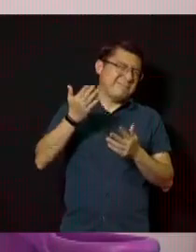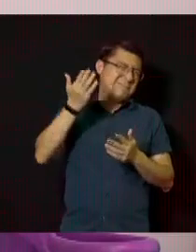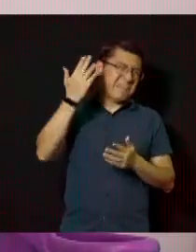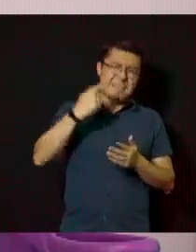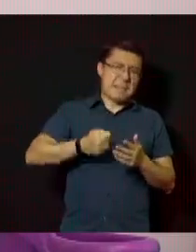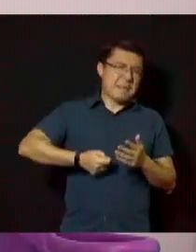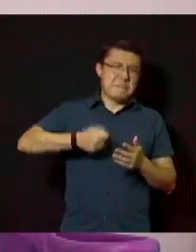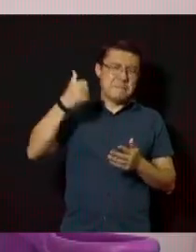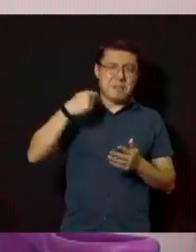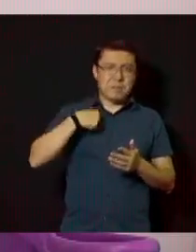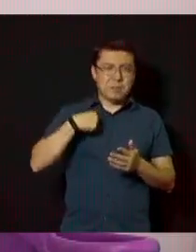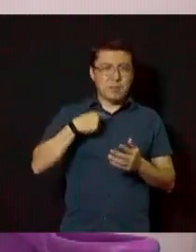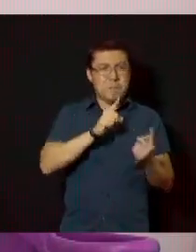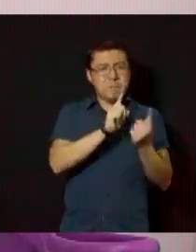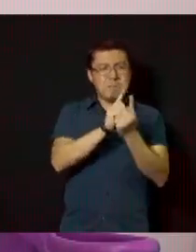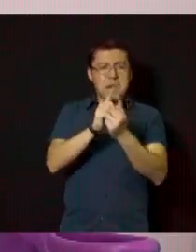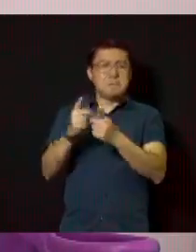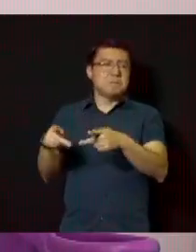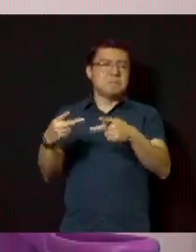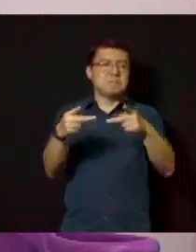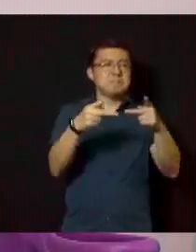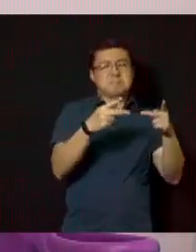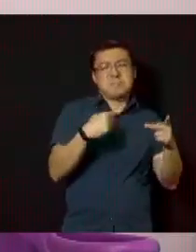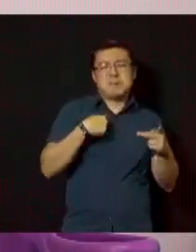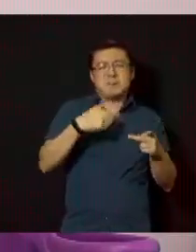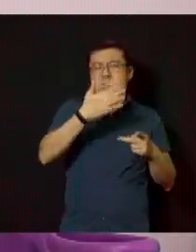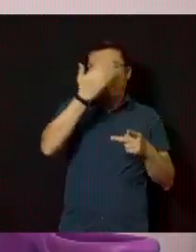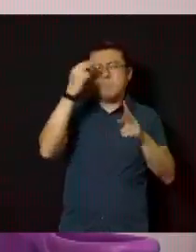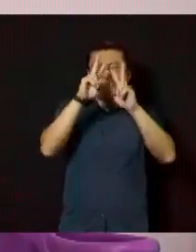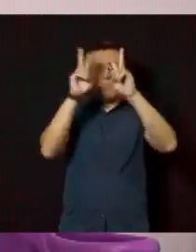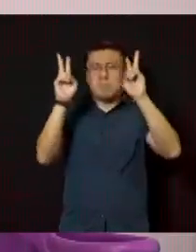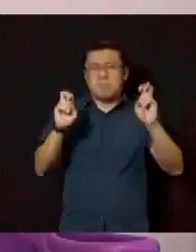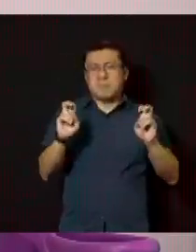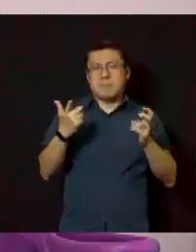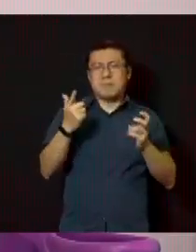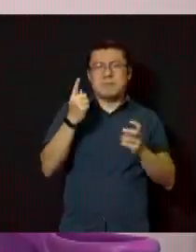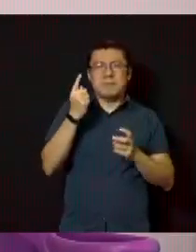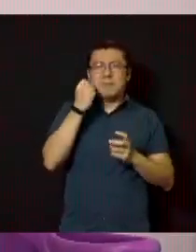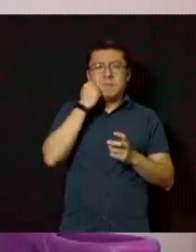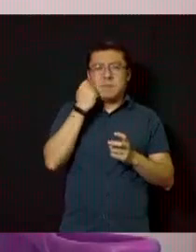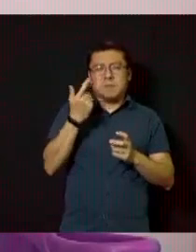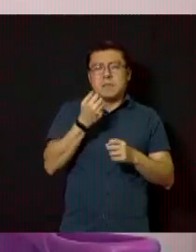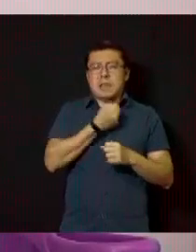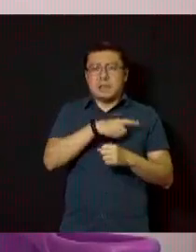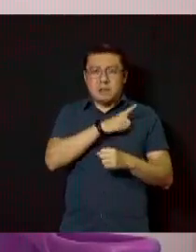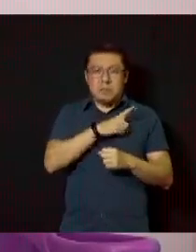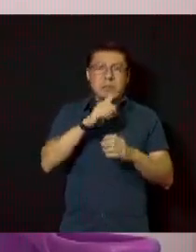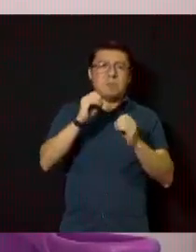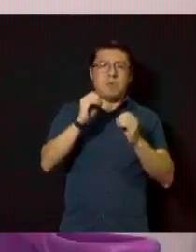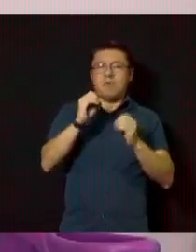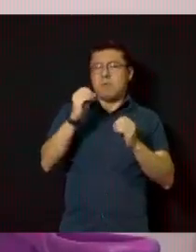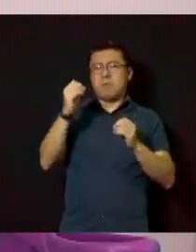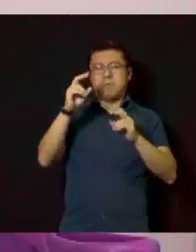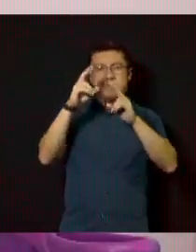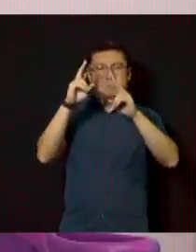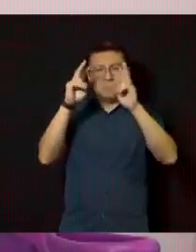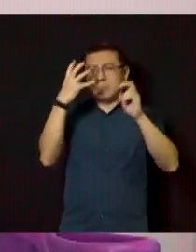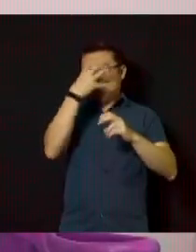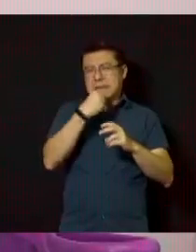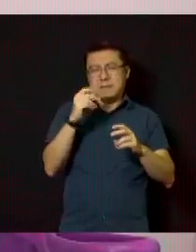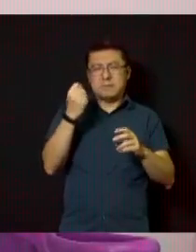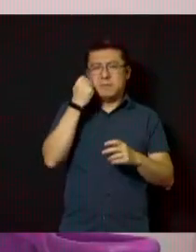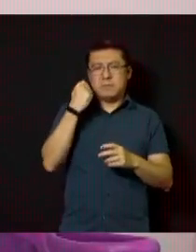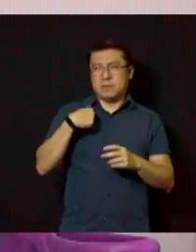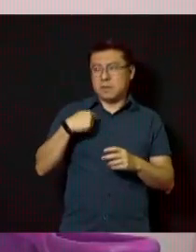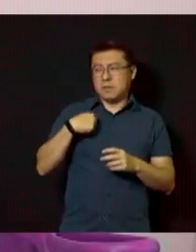producto, sin saber qué era nutrición, sin saber qué era vitaminas, absolutamente nada, solamente usando y recomendando. Entonces, me paro afuera de